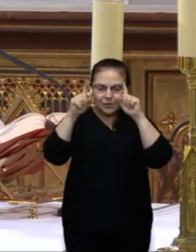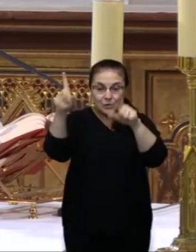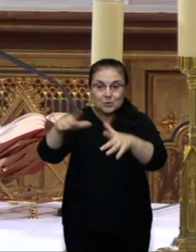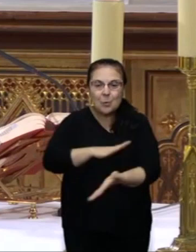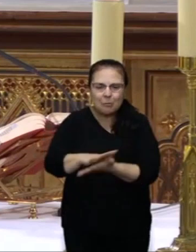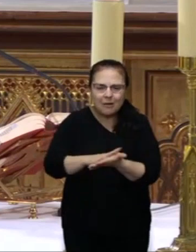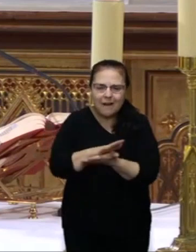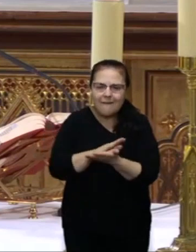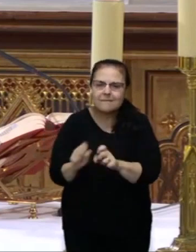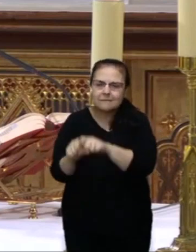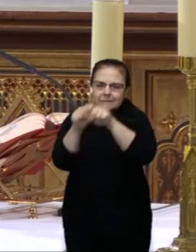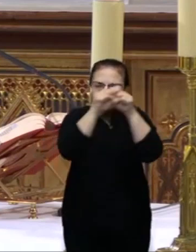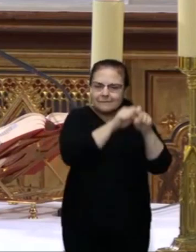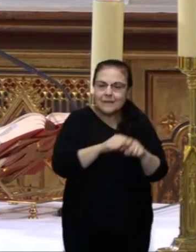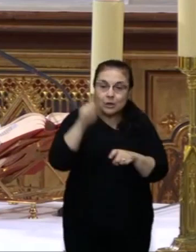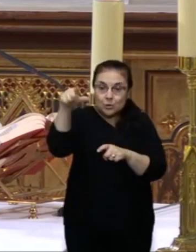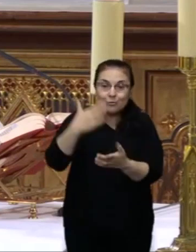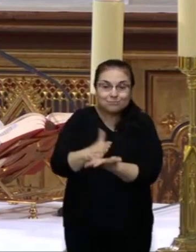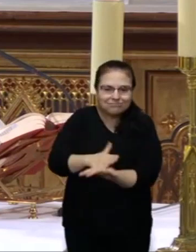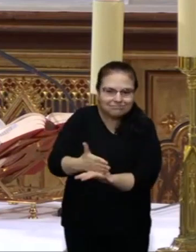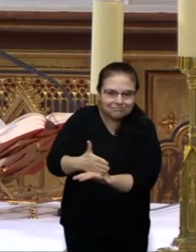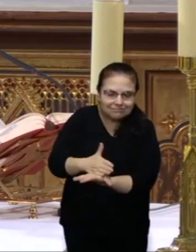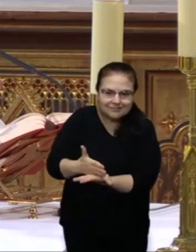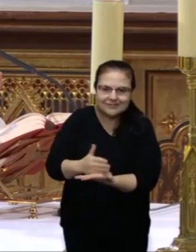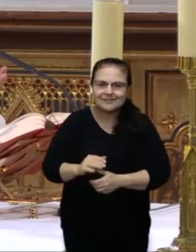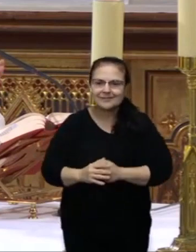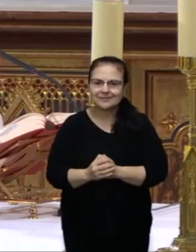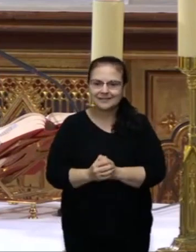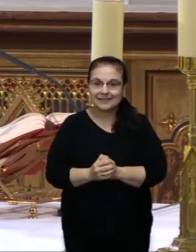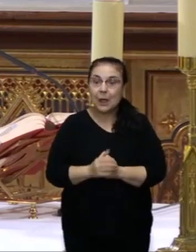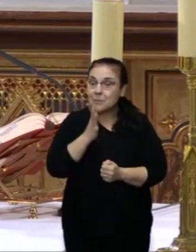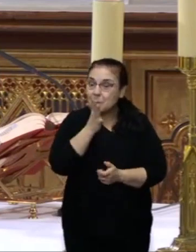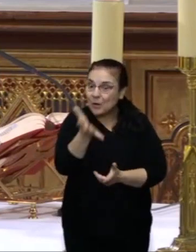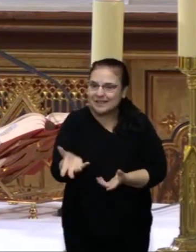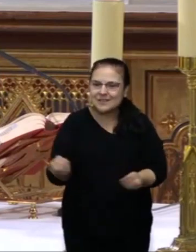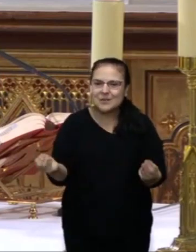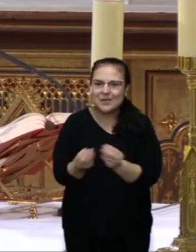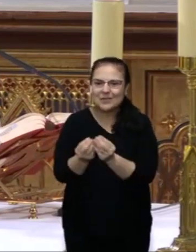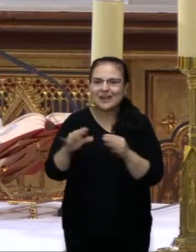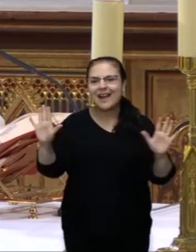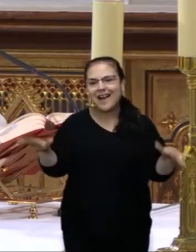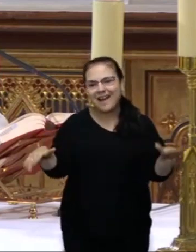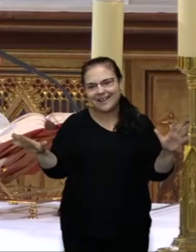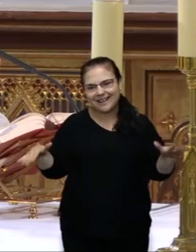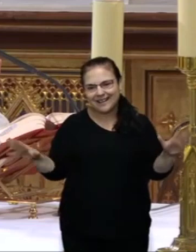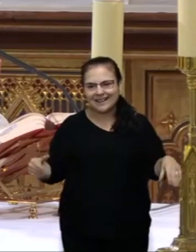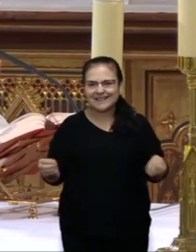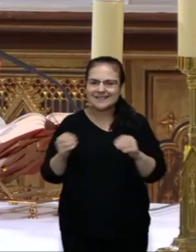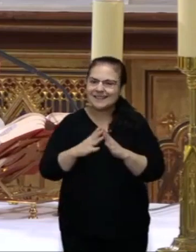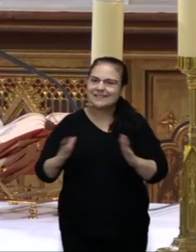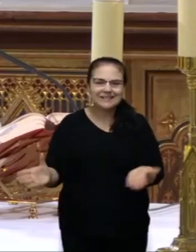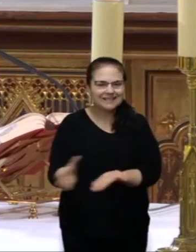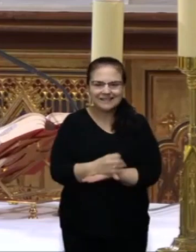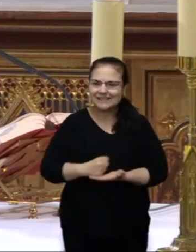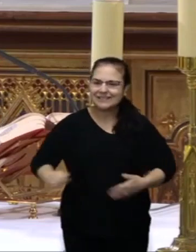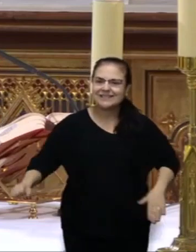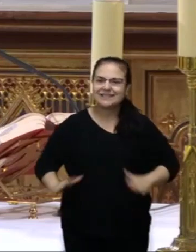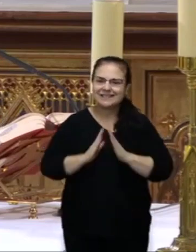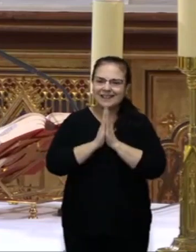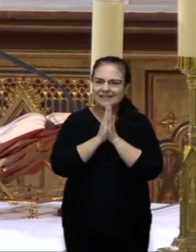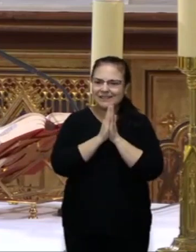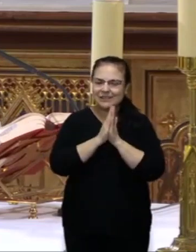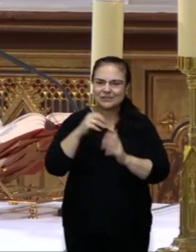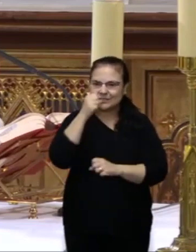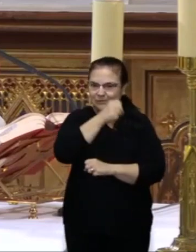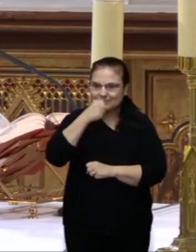con su palabra y protegiéndola con su intercesión. Por eso, con los ángeles y con la multitud de los santos, te cantamos el himno